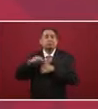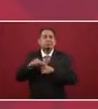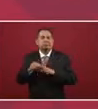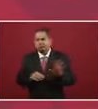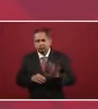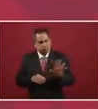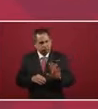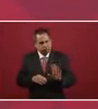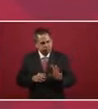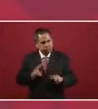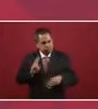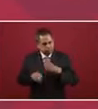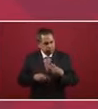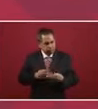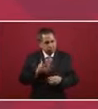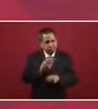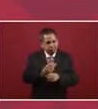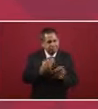el que